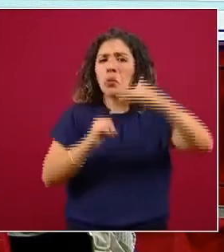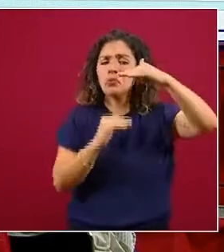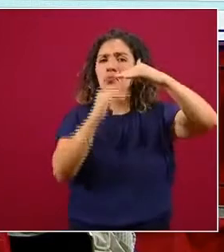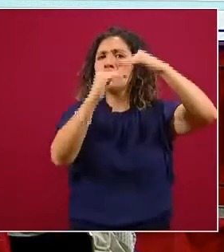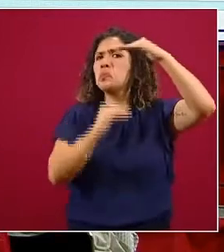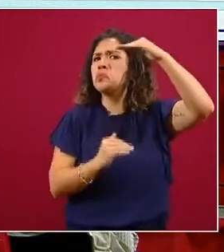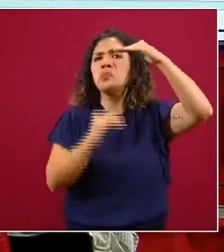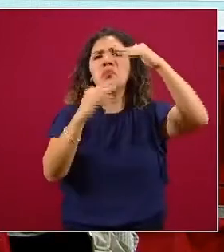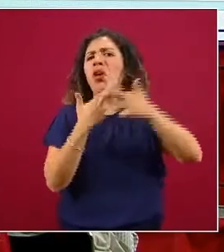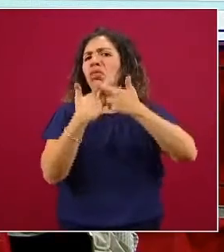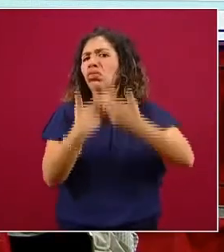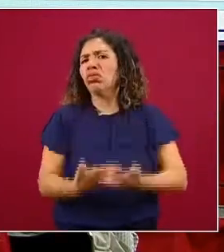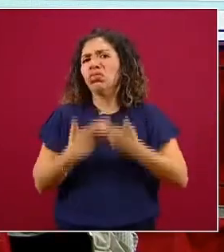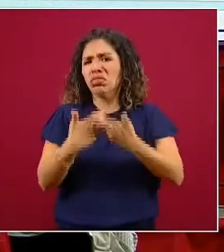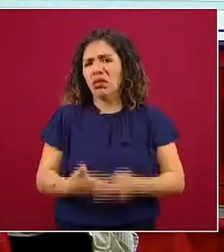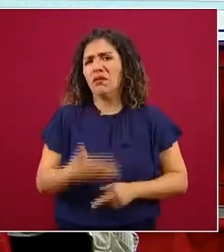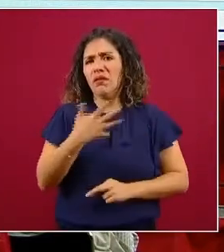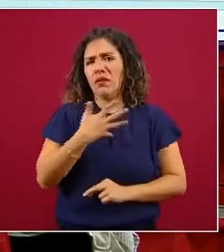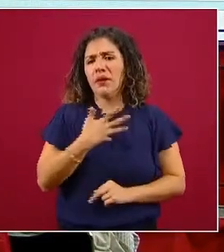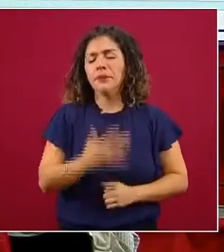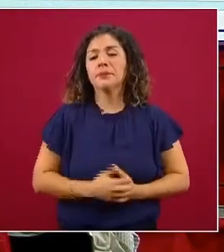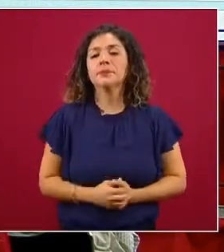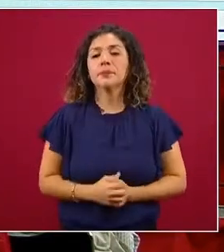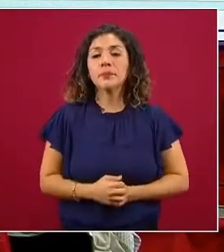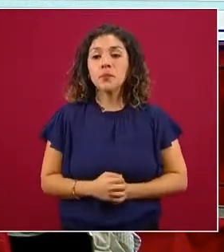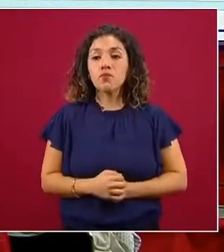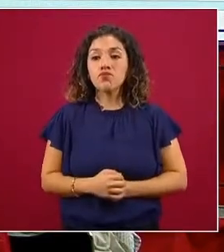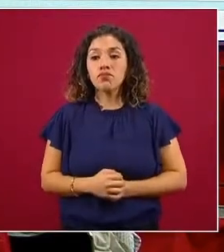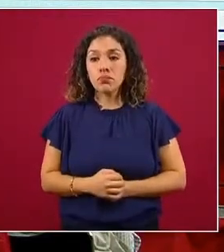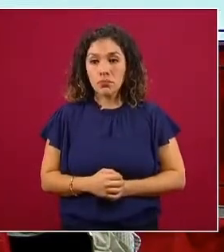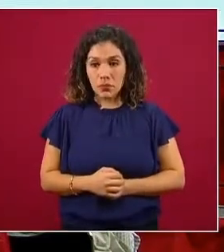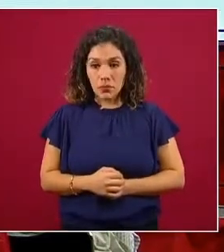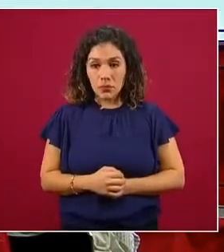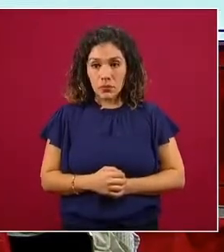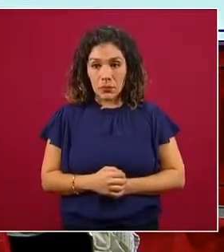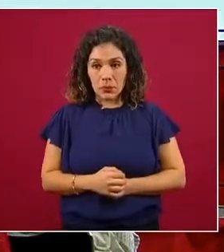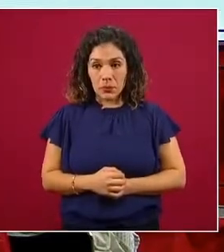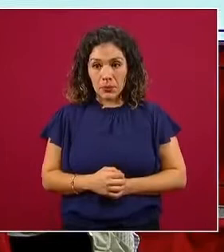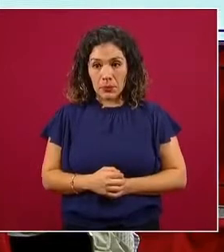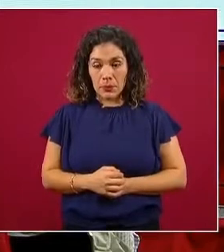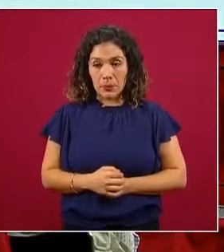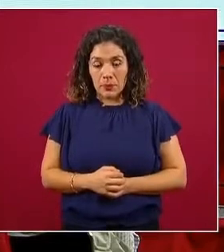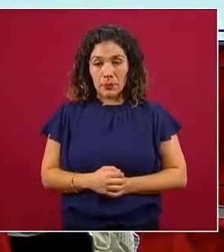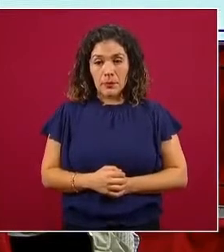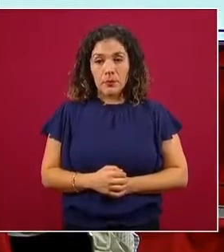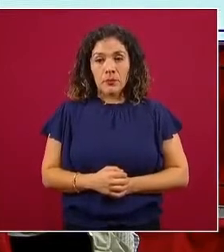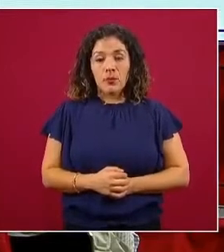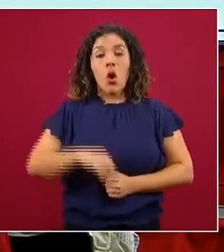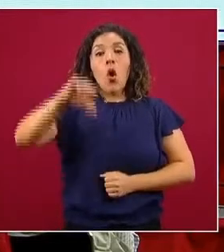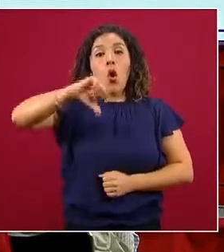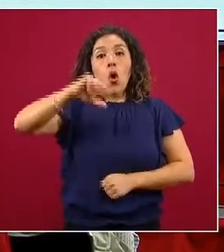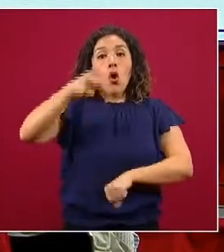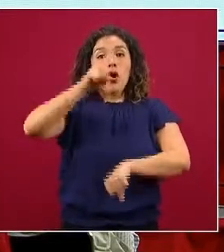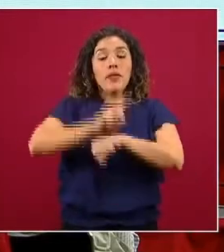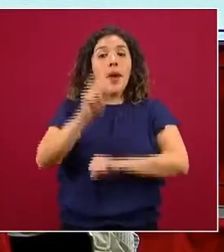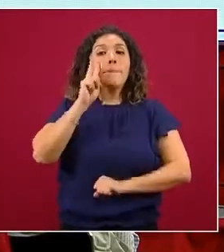la disponibilidad. Veamos la siguiente diapositiva. Vamos a ver el día de hoy a la